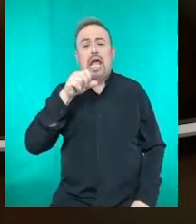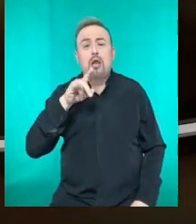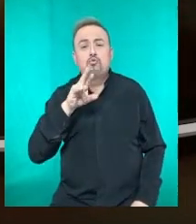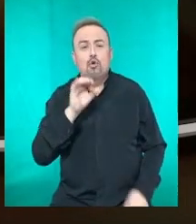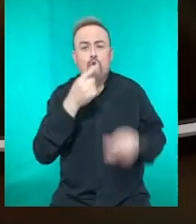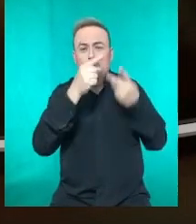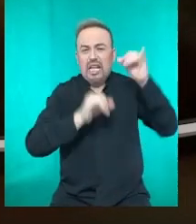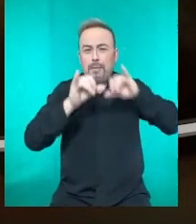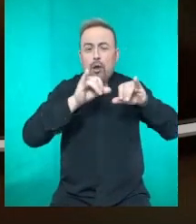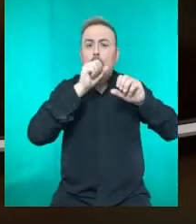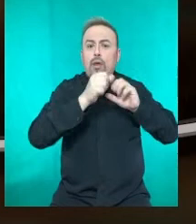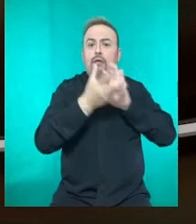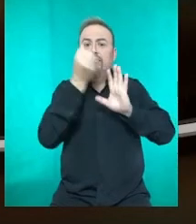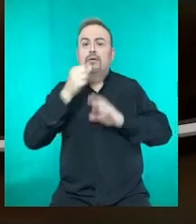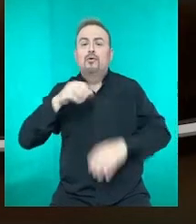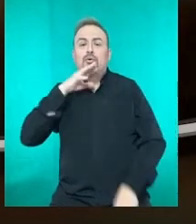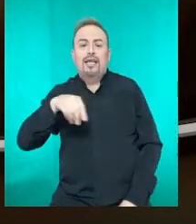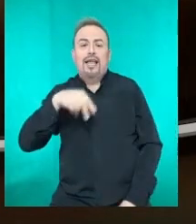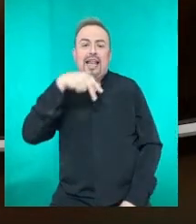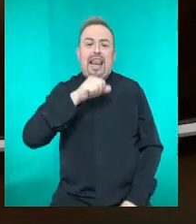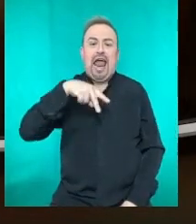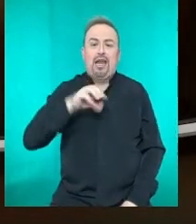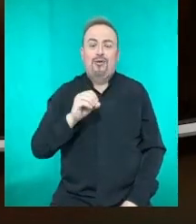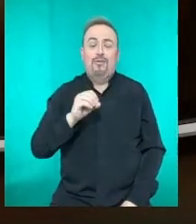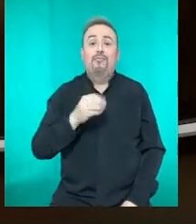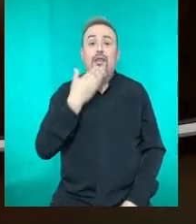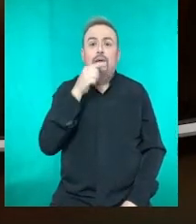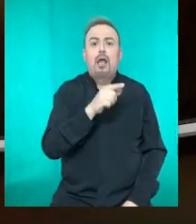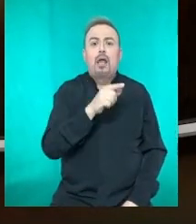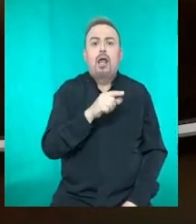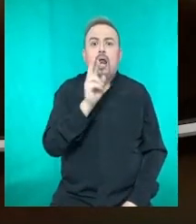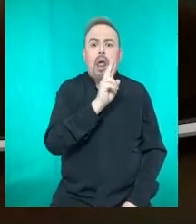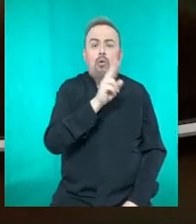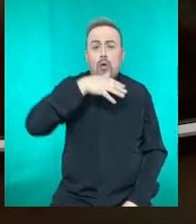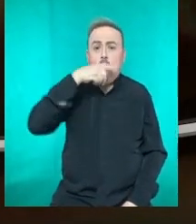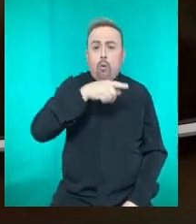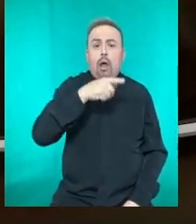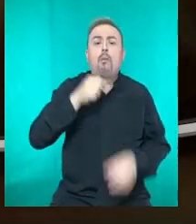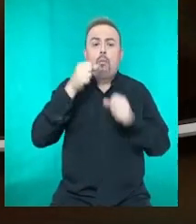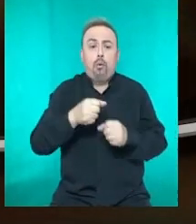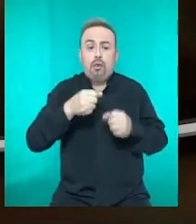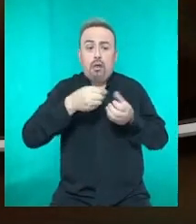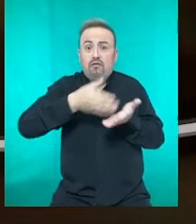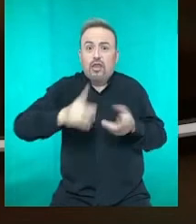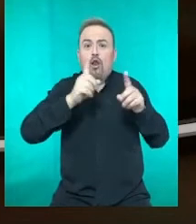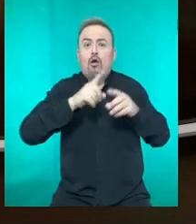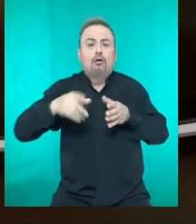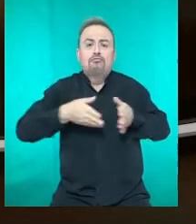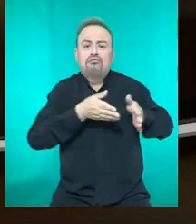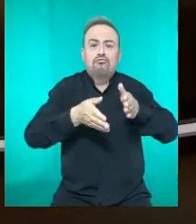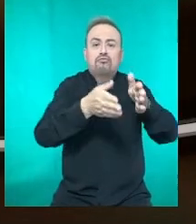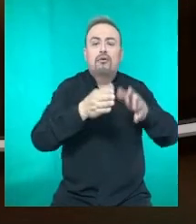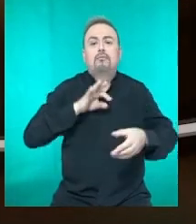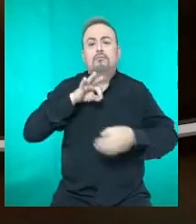apoyarían al hecho de reutilizar los recursos hídricos que pueden ser encauzados para la agricultura y, por supuesto, la